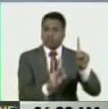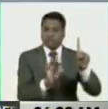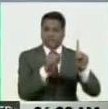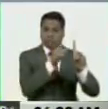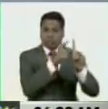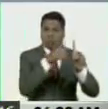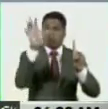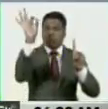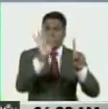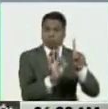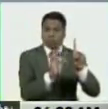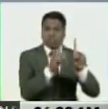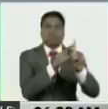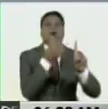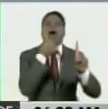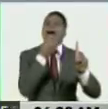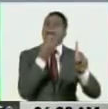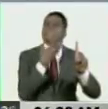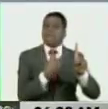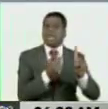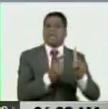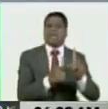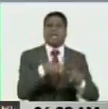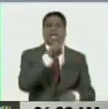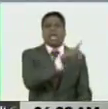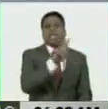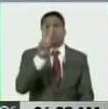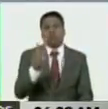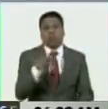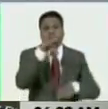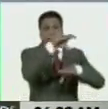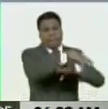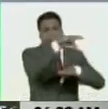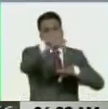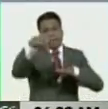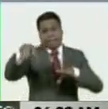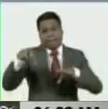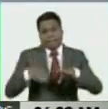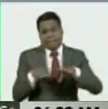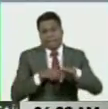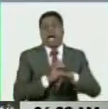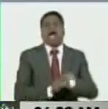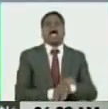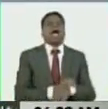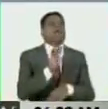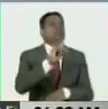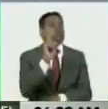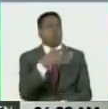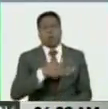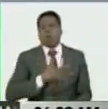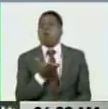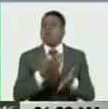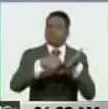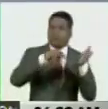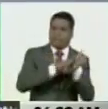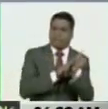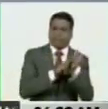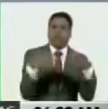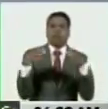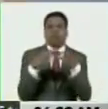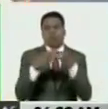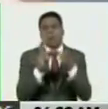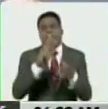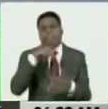en mínimo en 12 entidades, no tuvieran en este momento que estar en un proceso de renovación e incluso los que